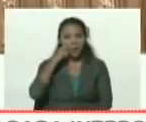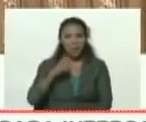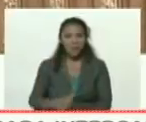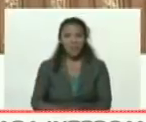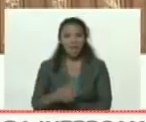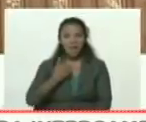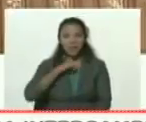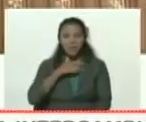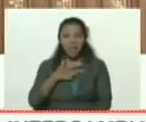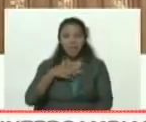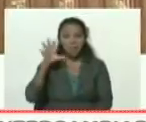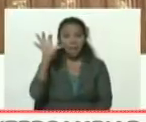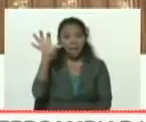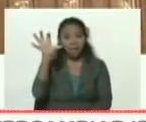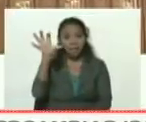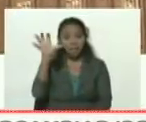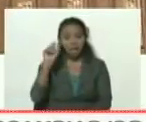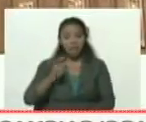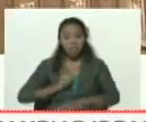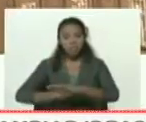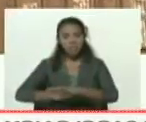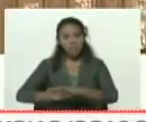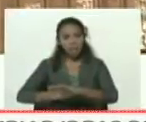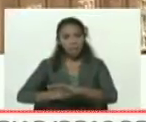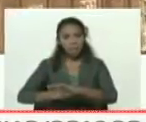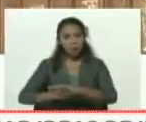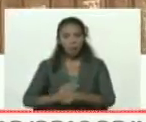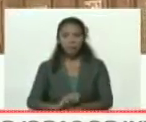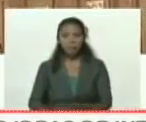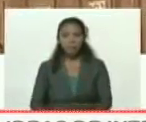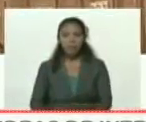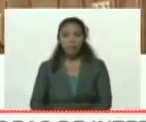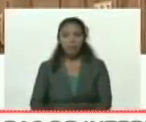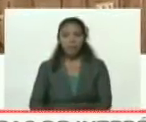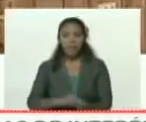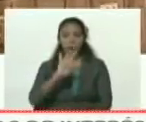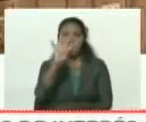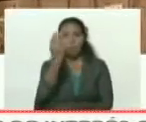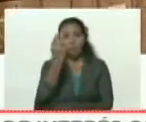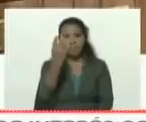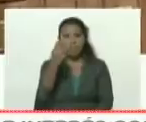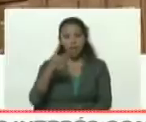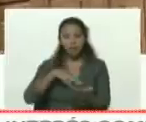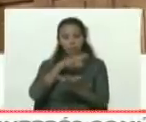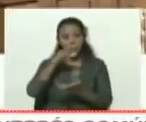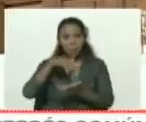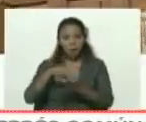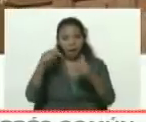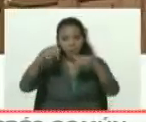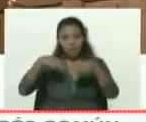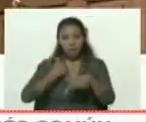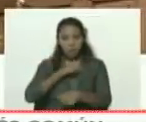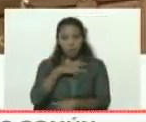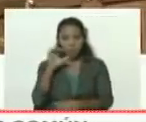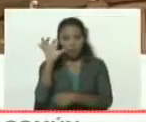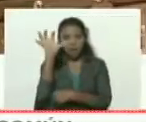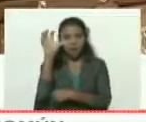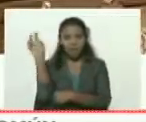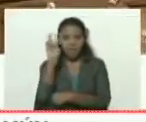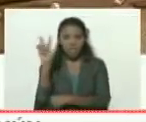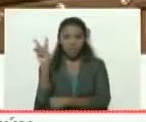país. En tiempos de la Cuarta República, cuando aquí en nuestro país, en